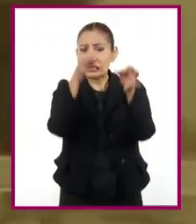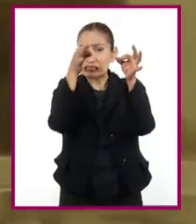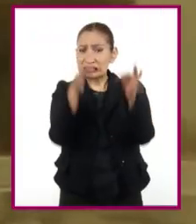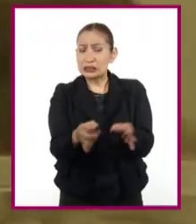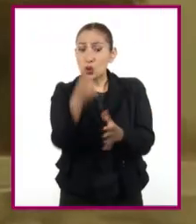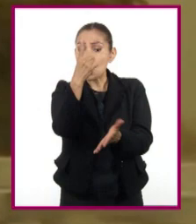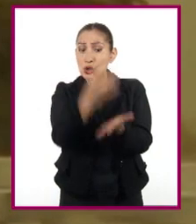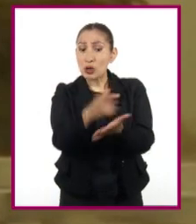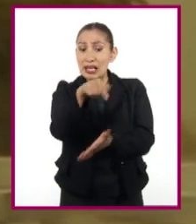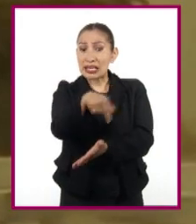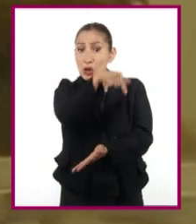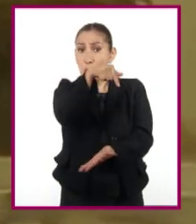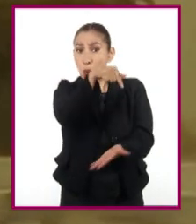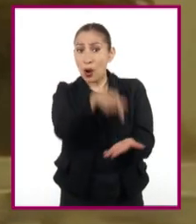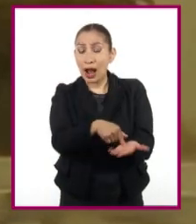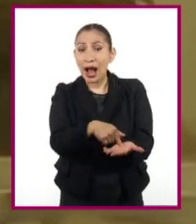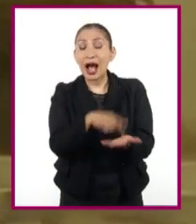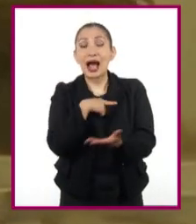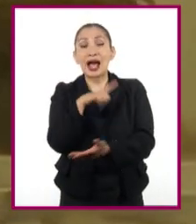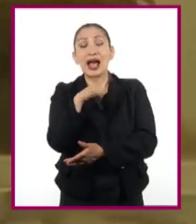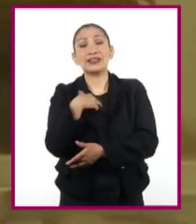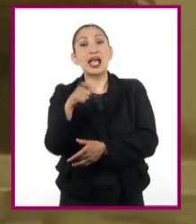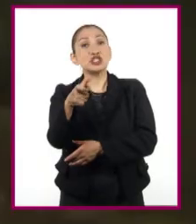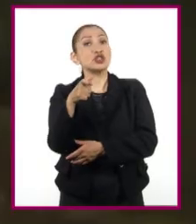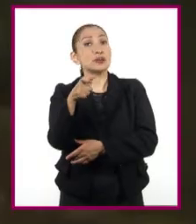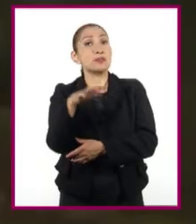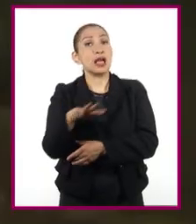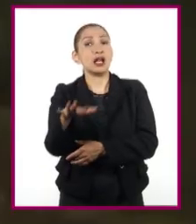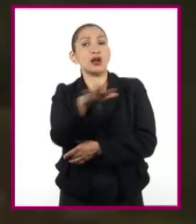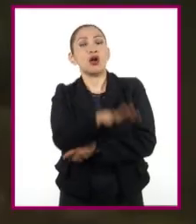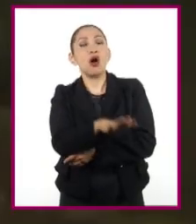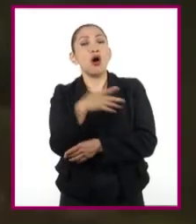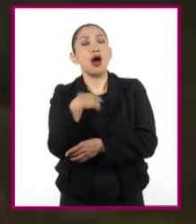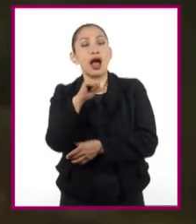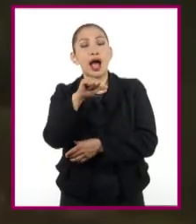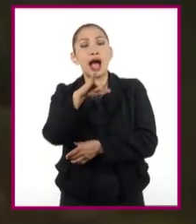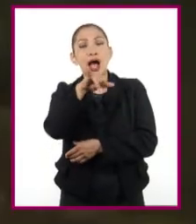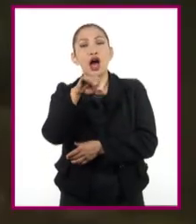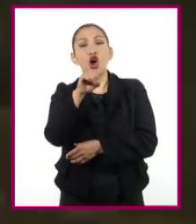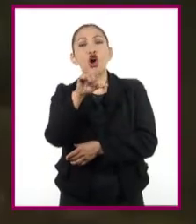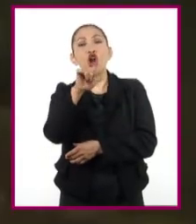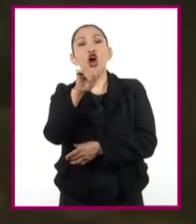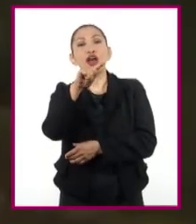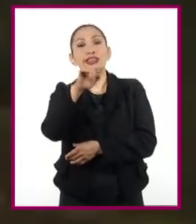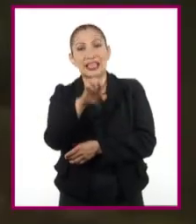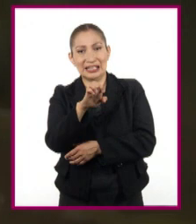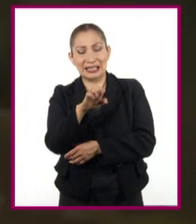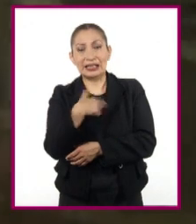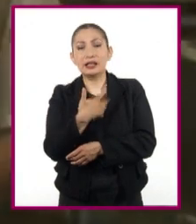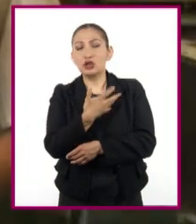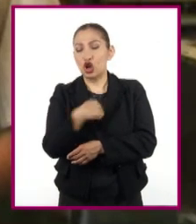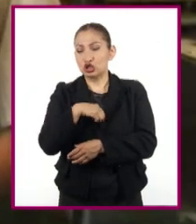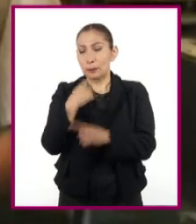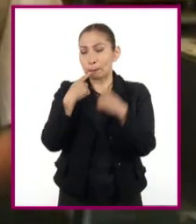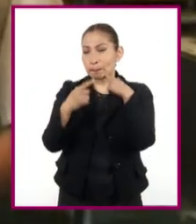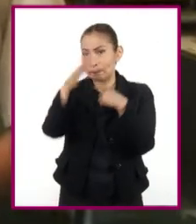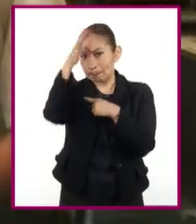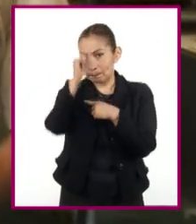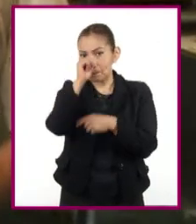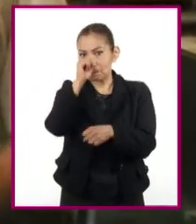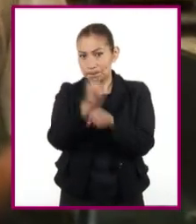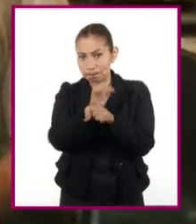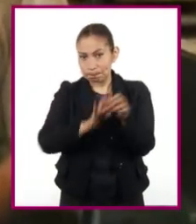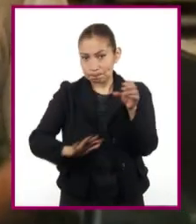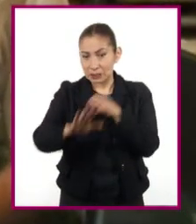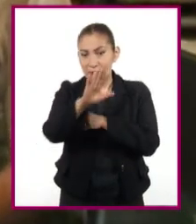endémicas más representativas de la zona lacustre de Xochimilco, que es el ajolote. Tenemos un convenio con la Secretaría